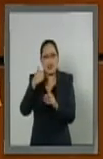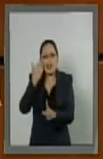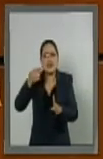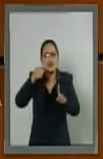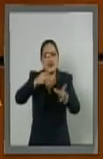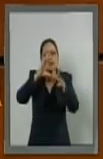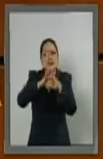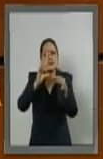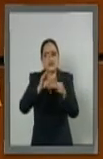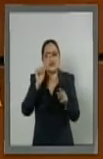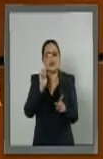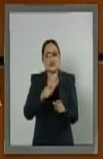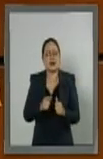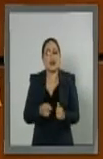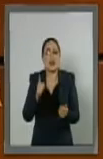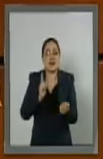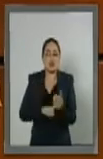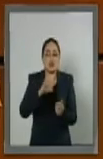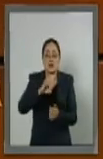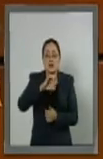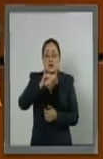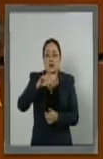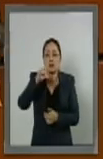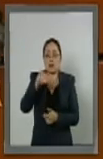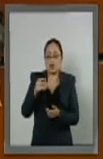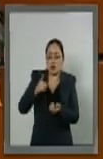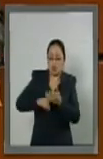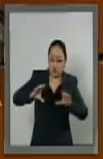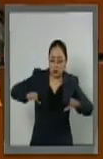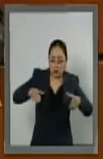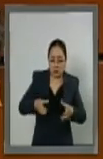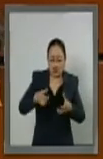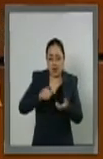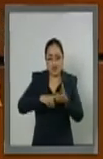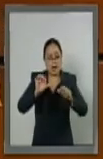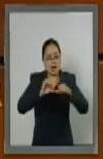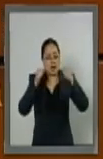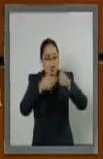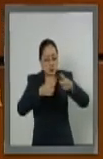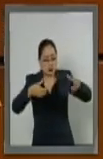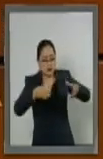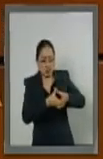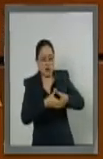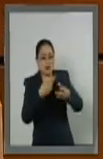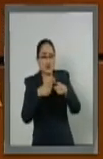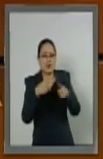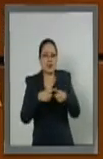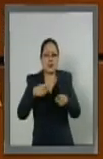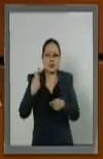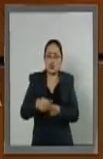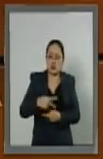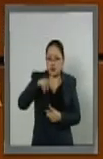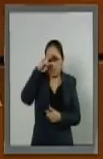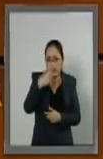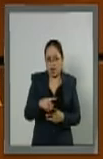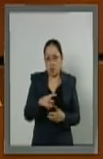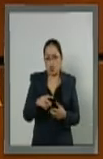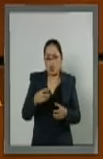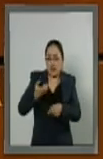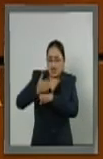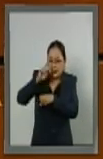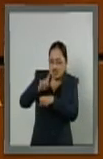comprende a los ejidos, comunidades y organizaciones, así como asociaciones de carácter nacional,